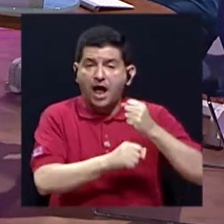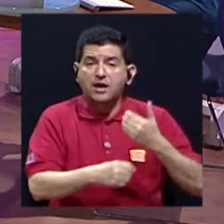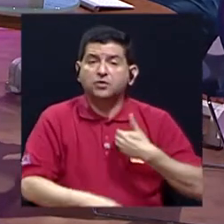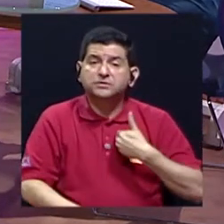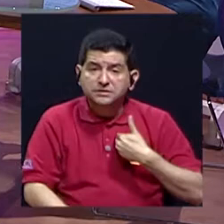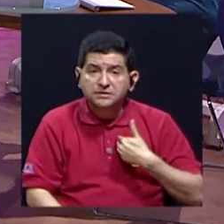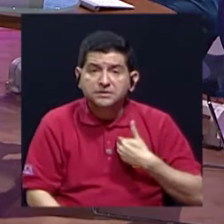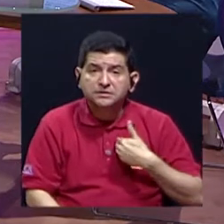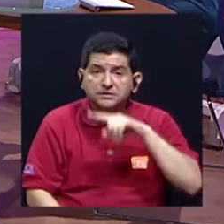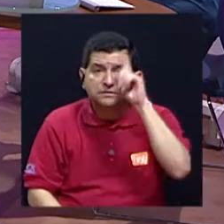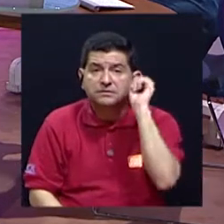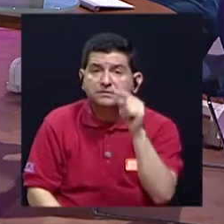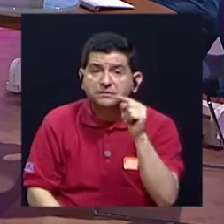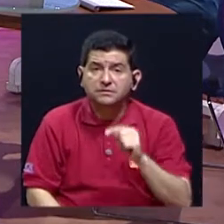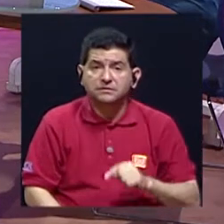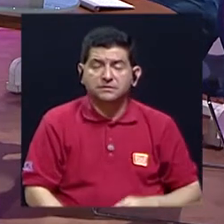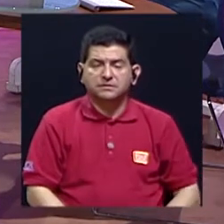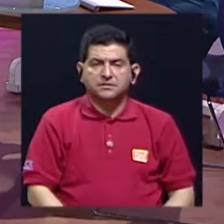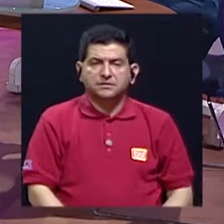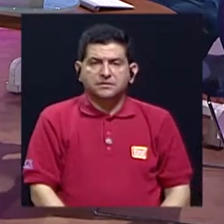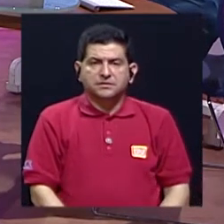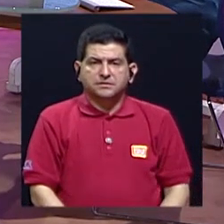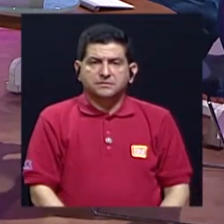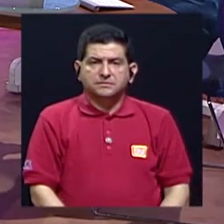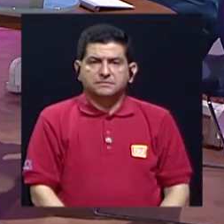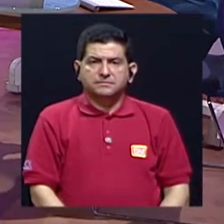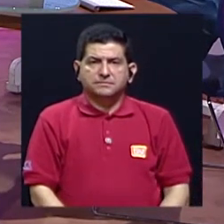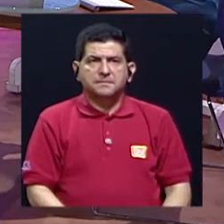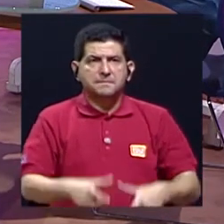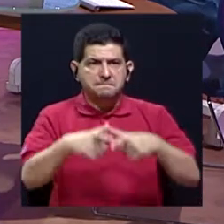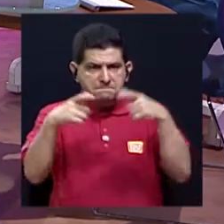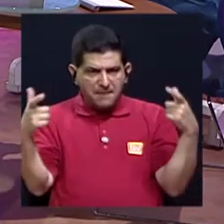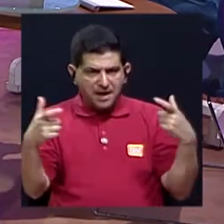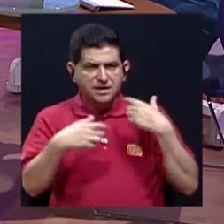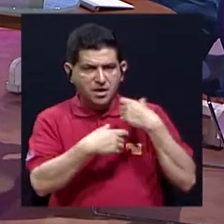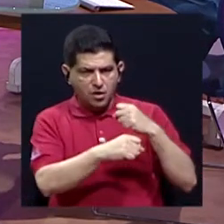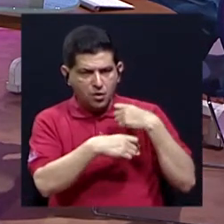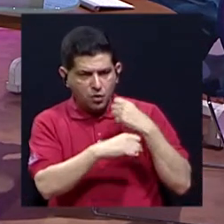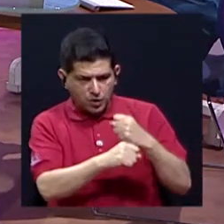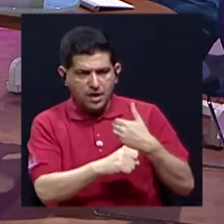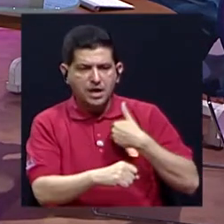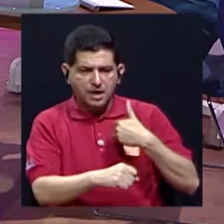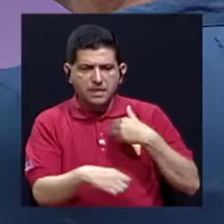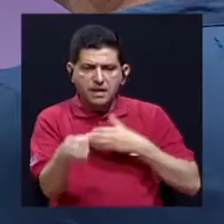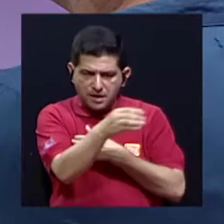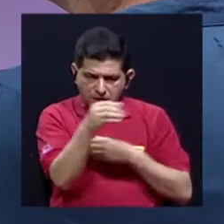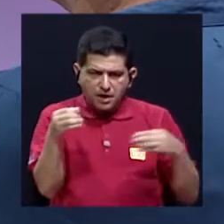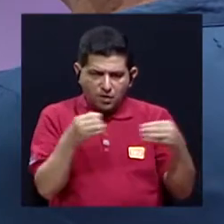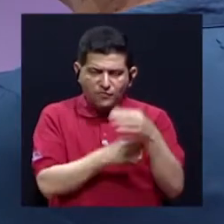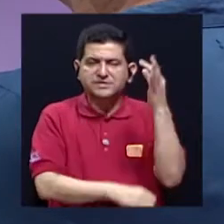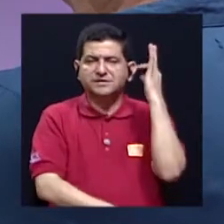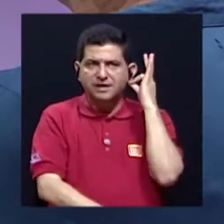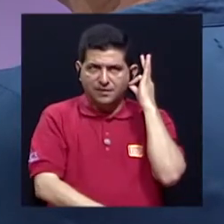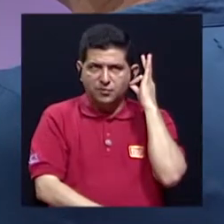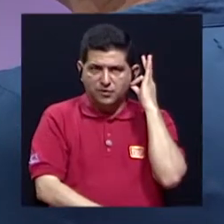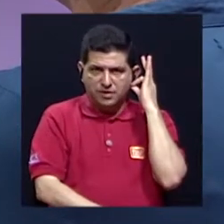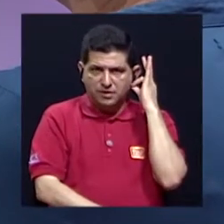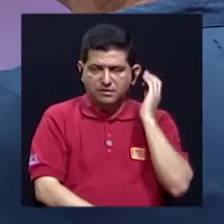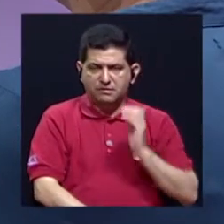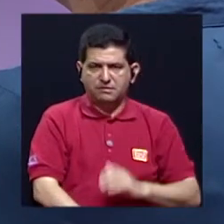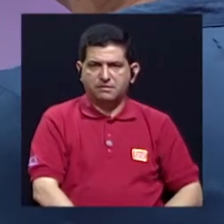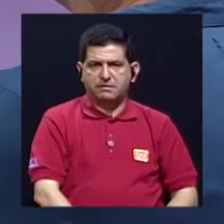municipalidades que hayan...? Bueno, hay en la mayoría de las municipalidades hay una oficina de la mujer